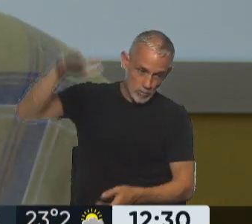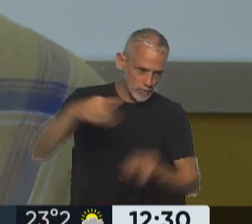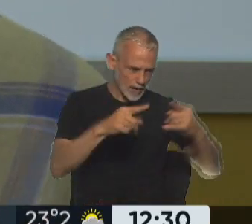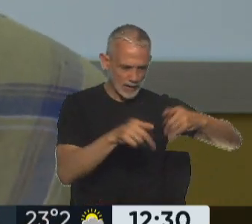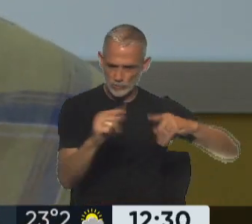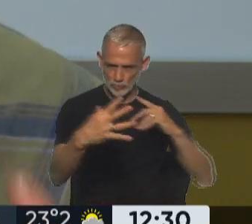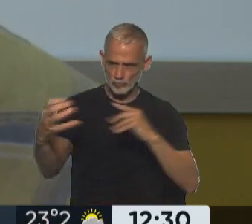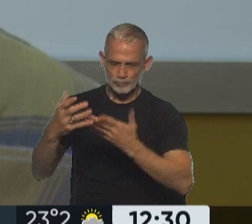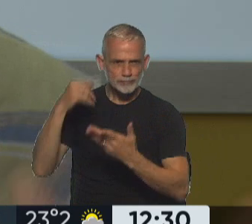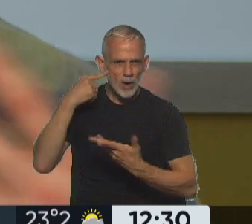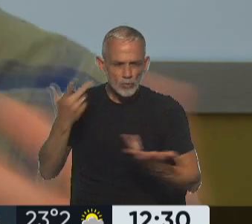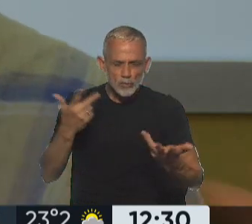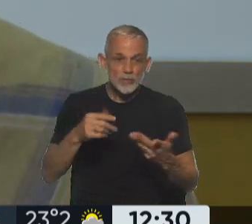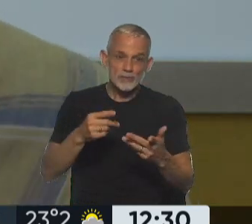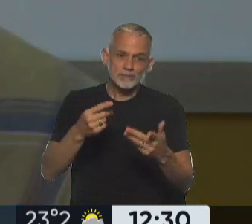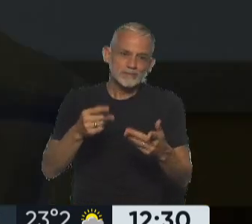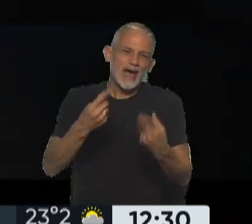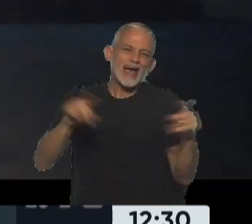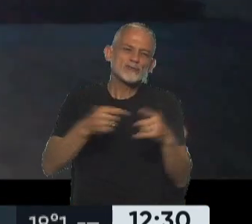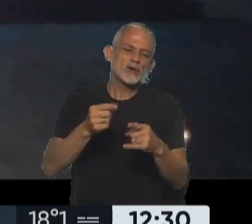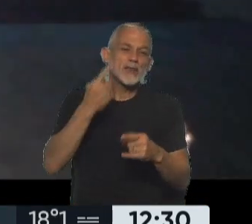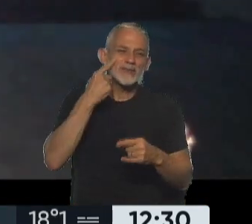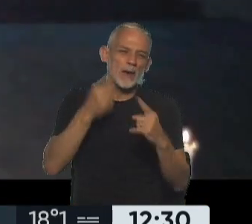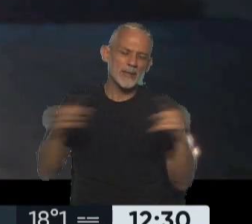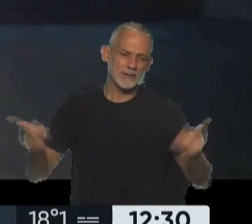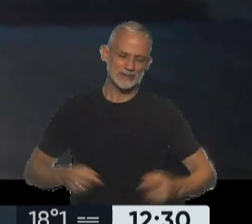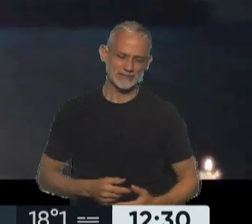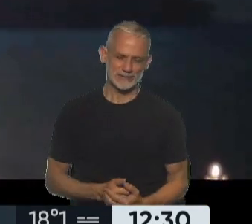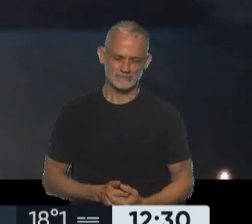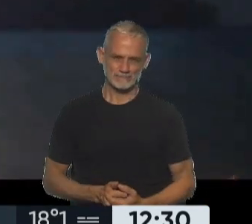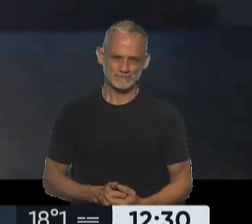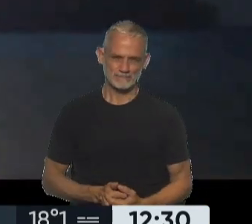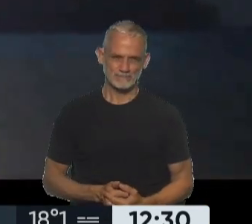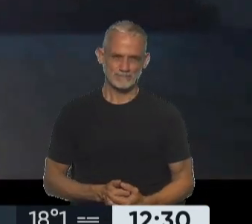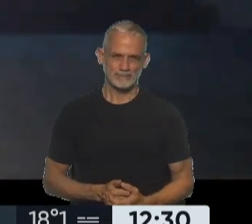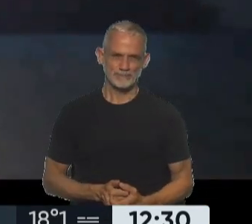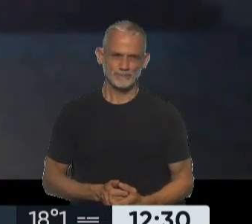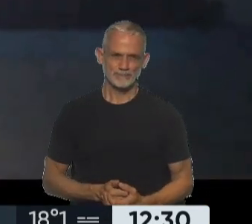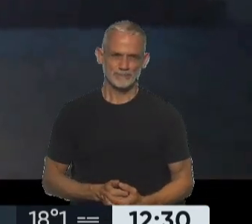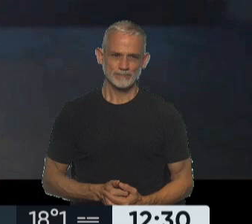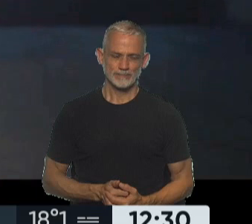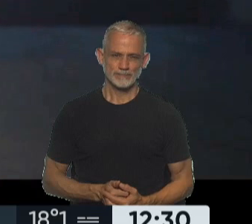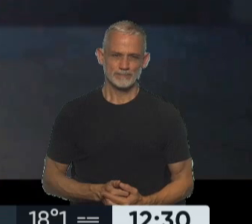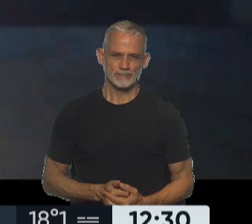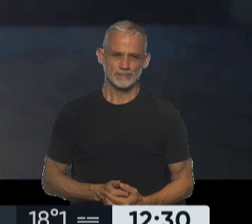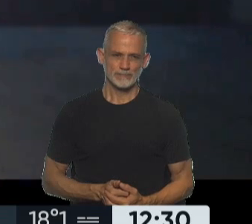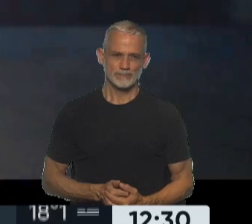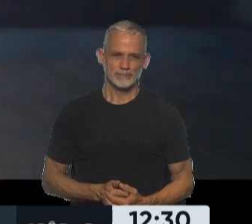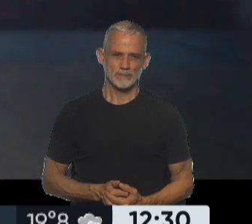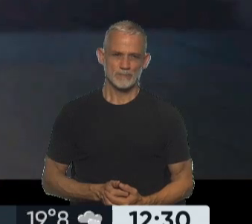que literalmente están vivas y viven entre nosotros. Jugaba el niño Luchín